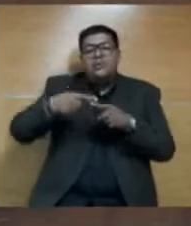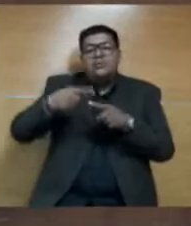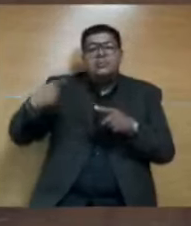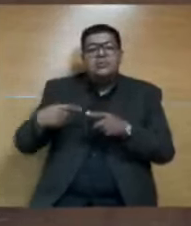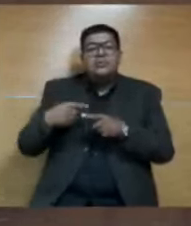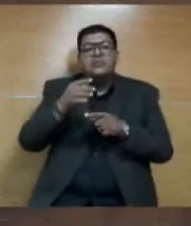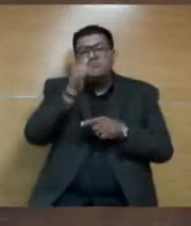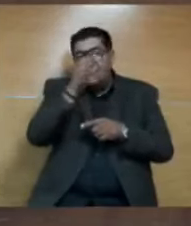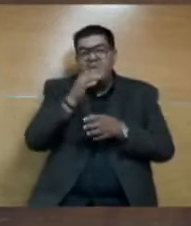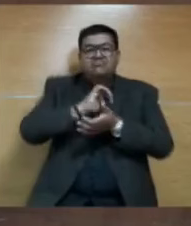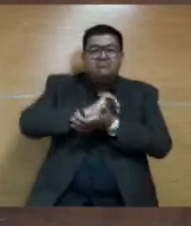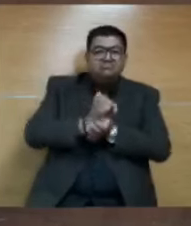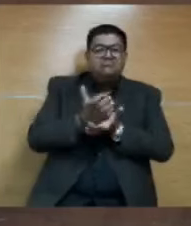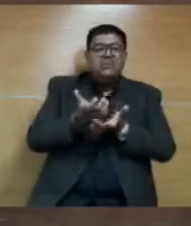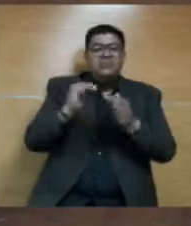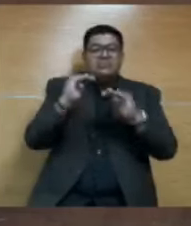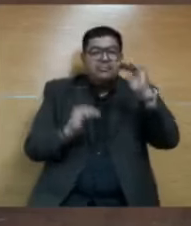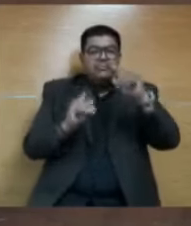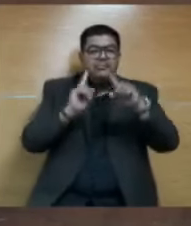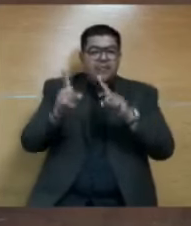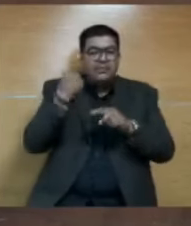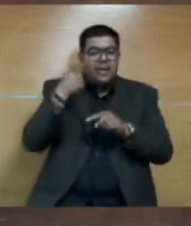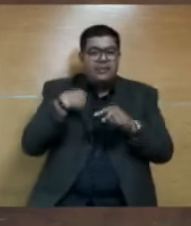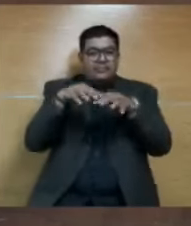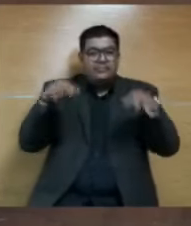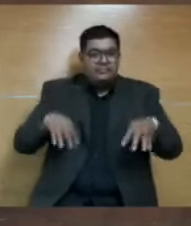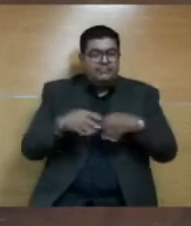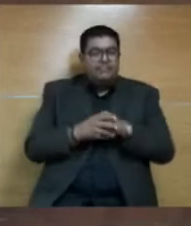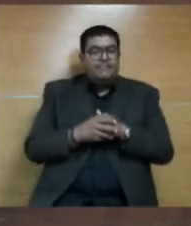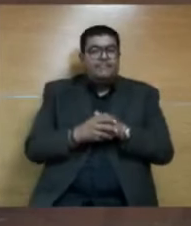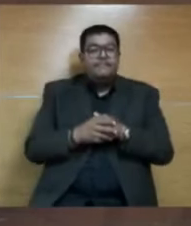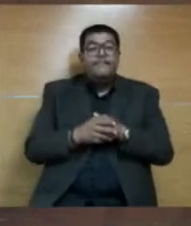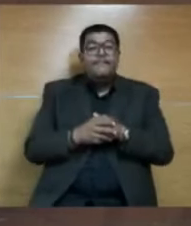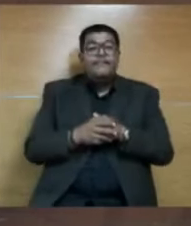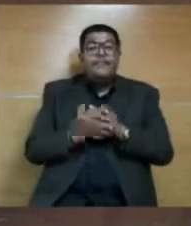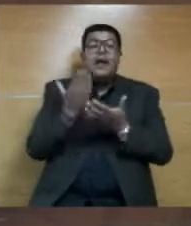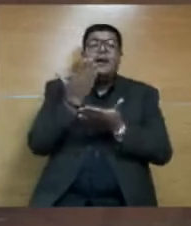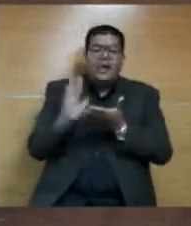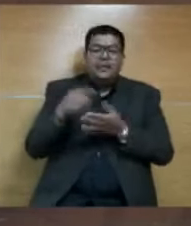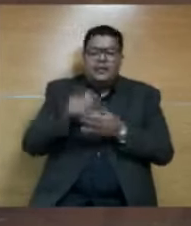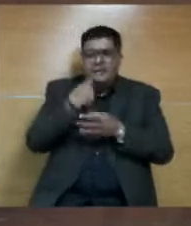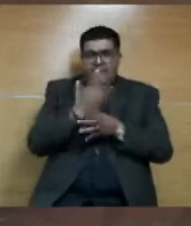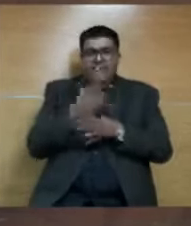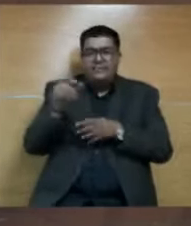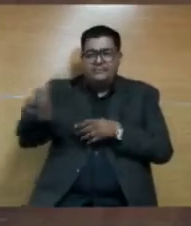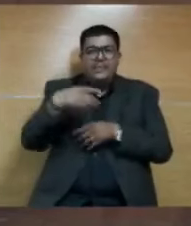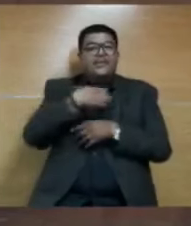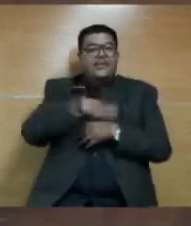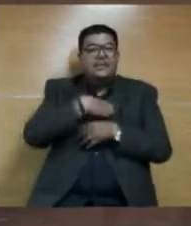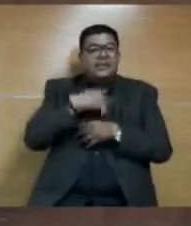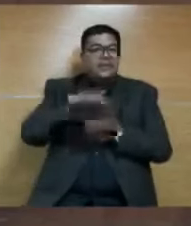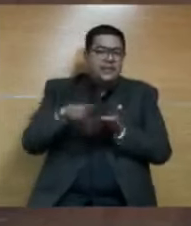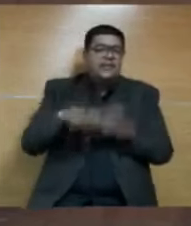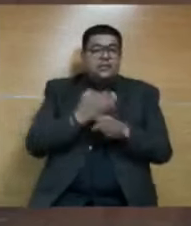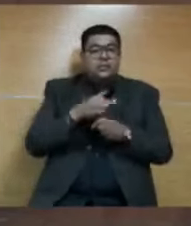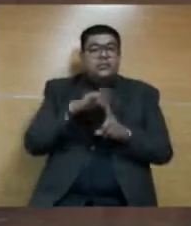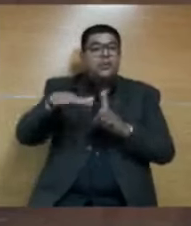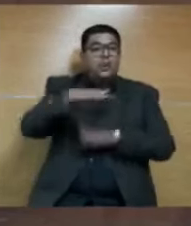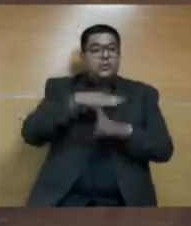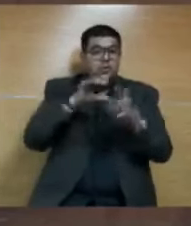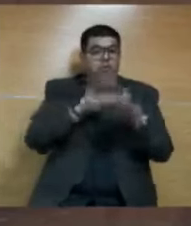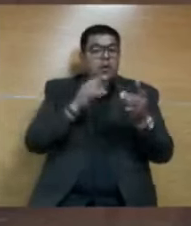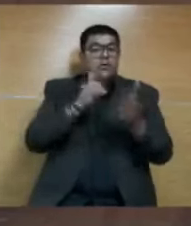de violencia, discriminación o desigualdad estructural. Además, los agravios del actor que relaciona con los hechos